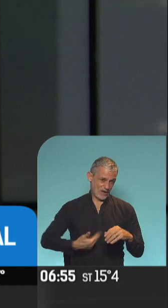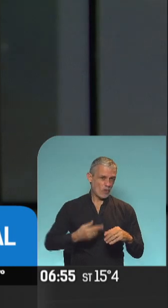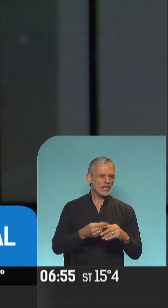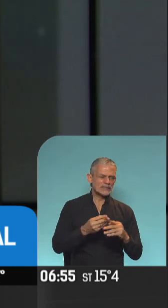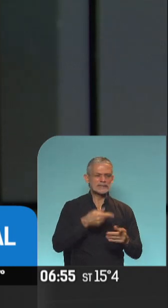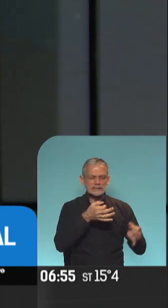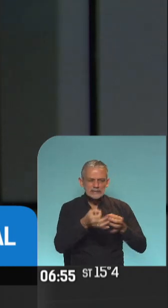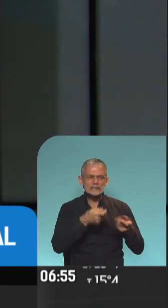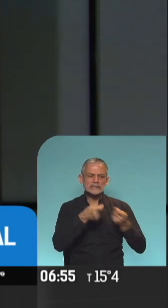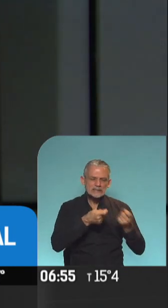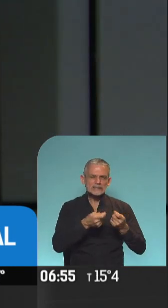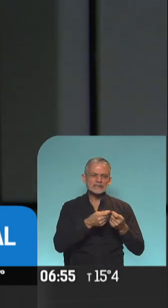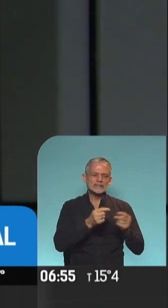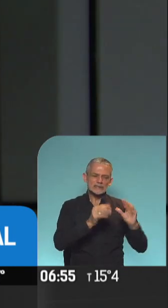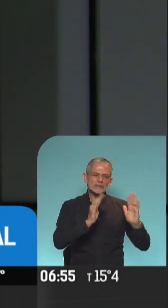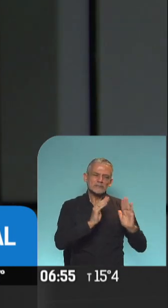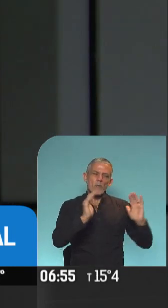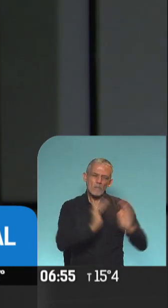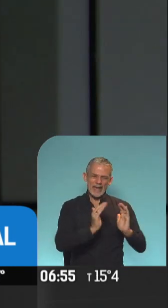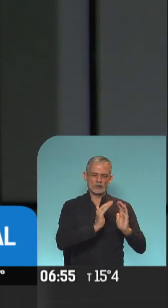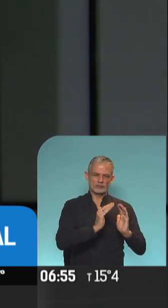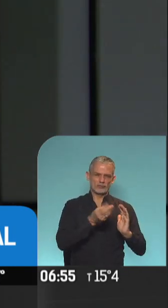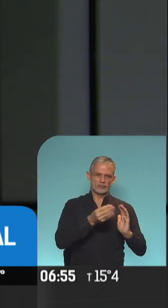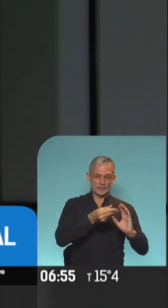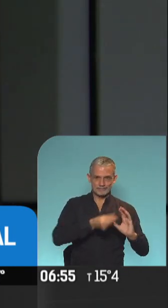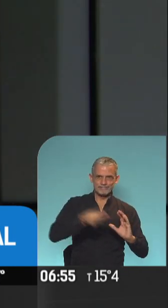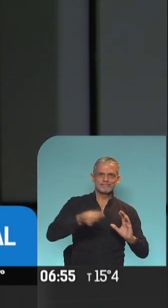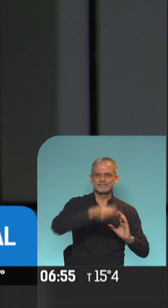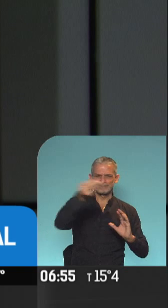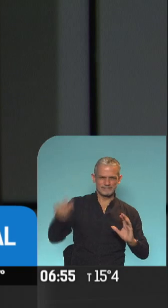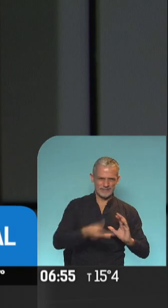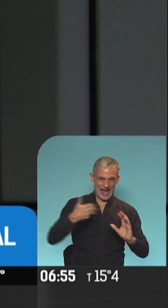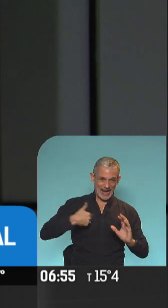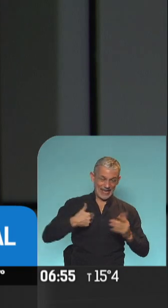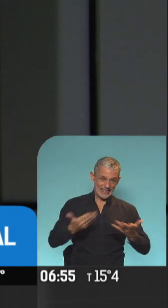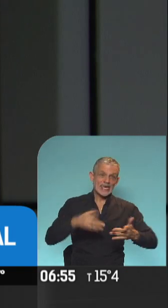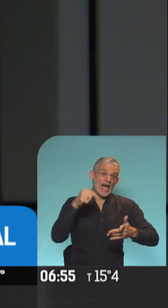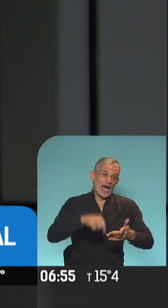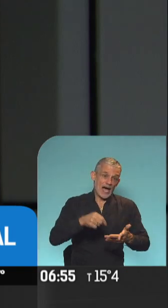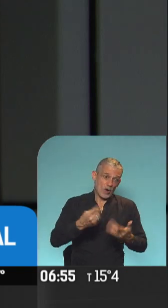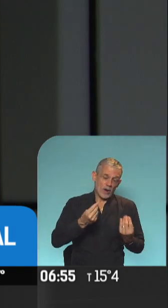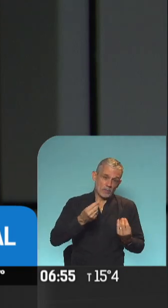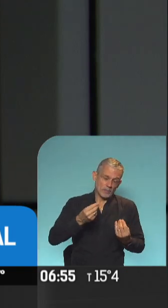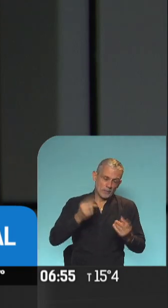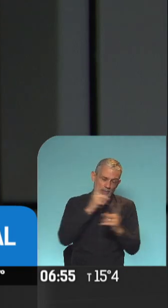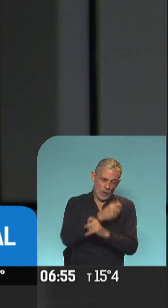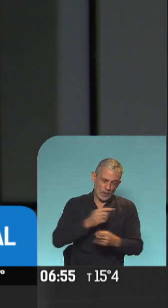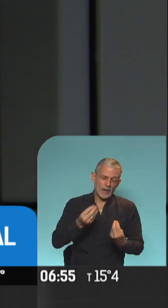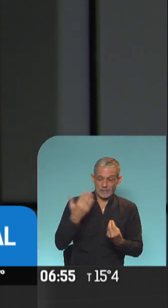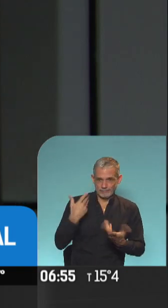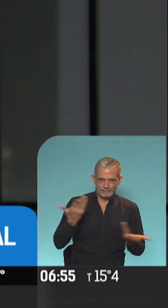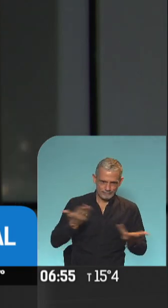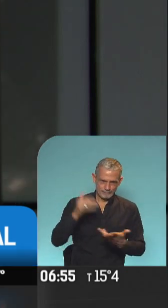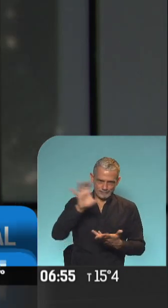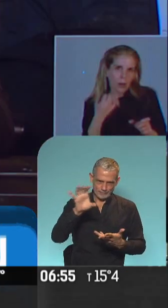reducir al menos una porción de estos recursos en beneficio del resto del país. En este caso, obviamente, ante un conflicto muy puntual que fue lo que pasó con